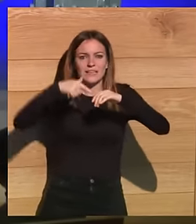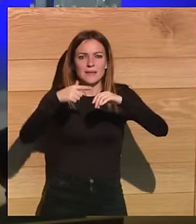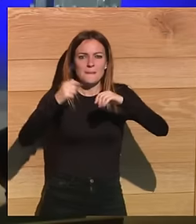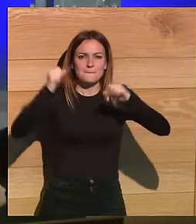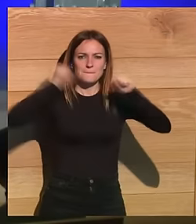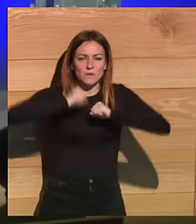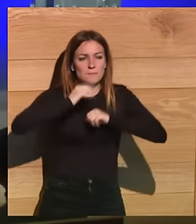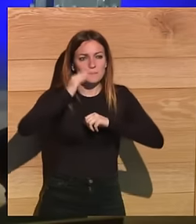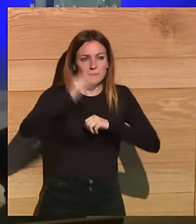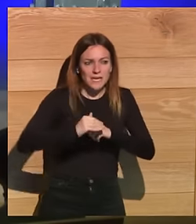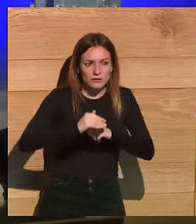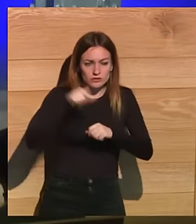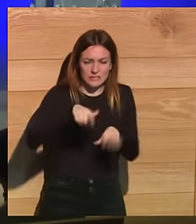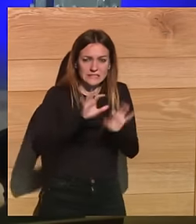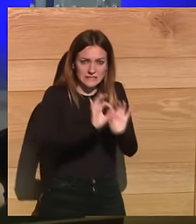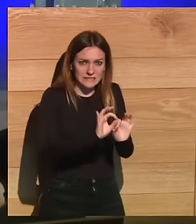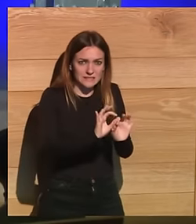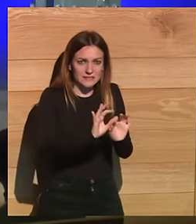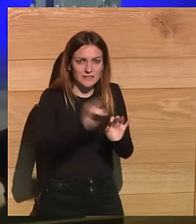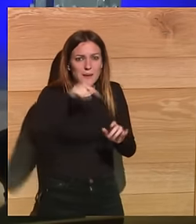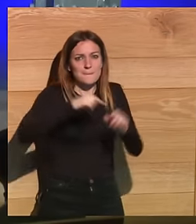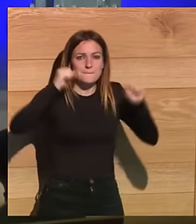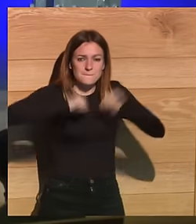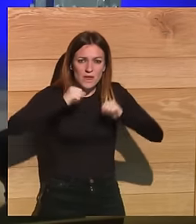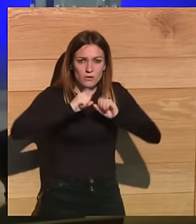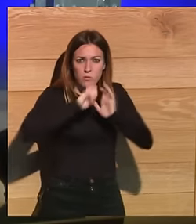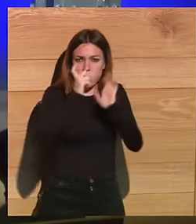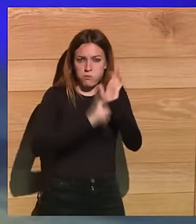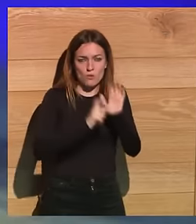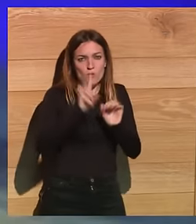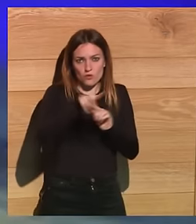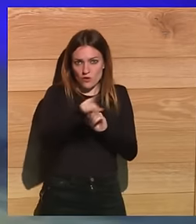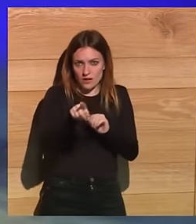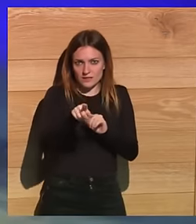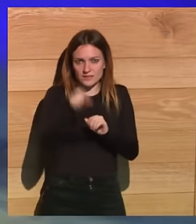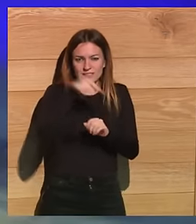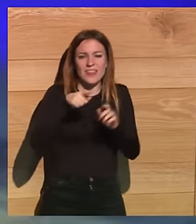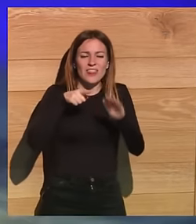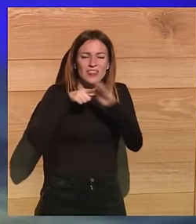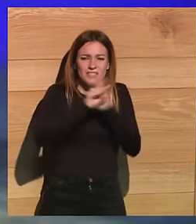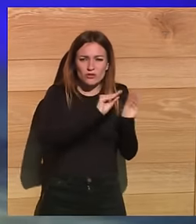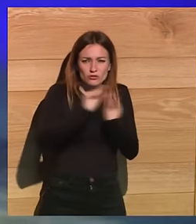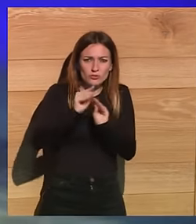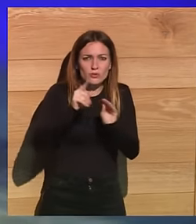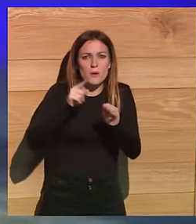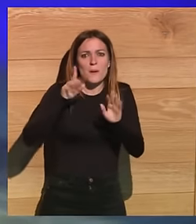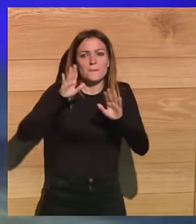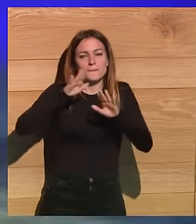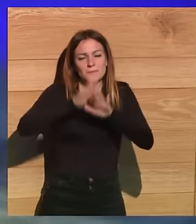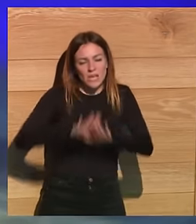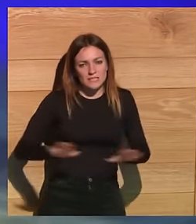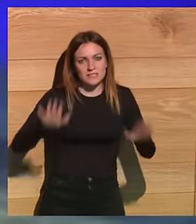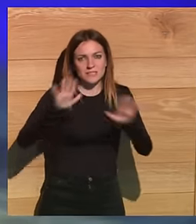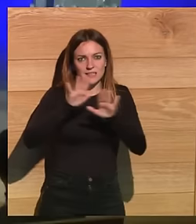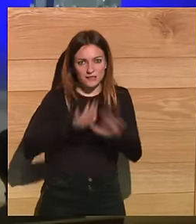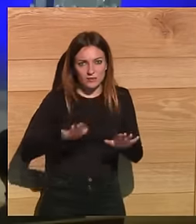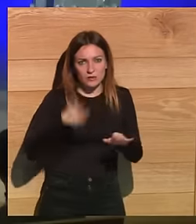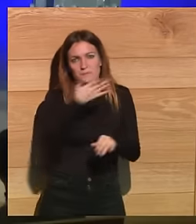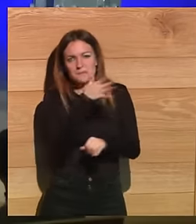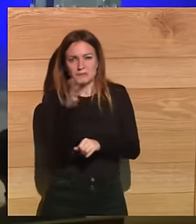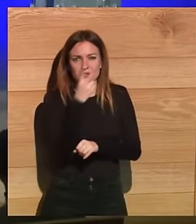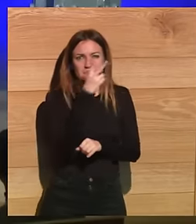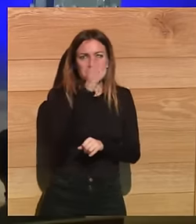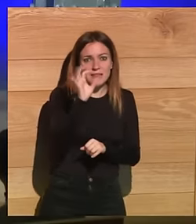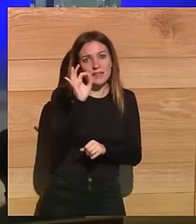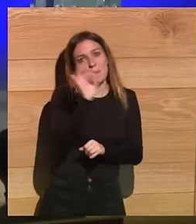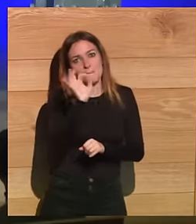son. No son maduras del todo, sino que se desarrollan de una manera más lenta, lleva años, se estima que lleva unos 20 años o